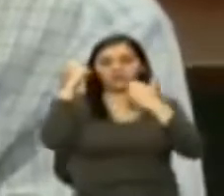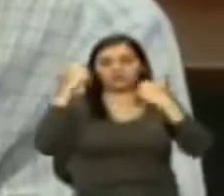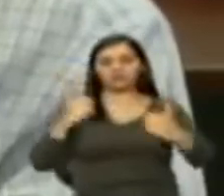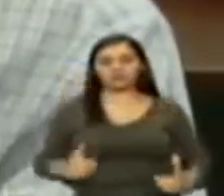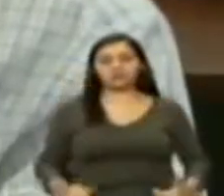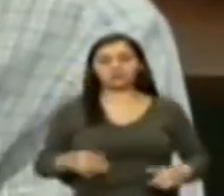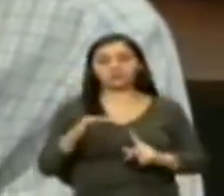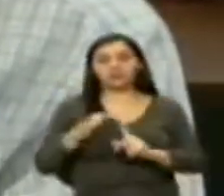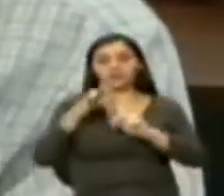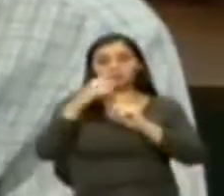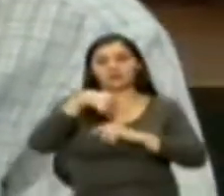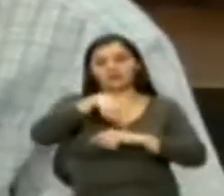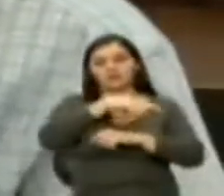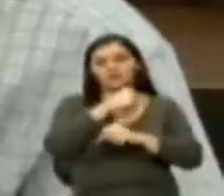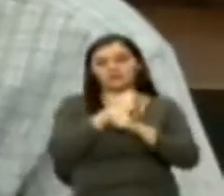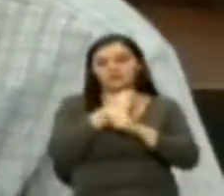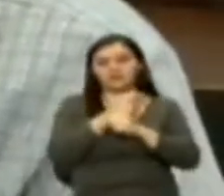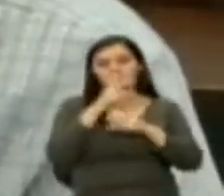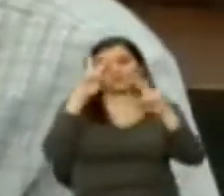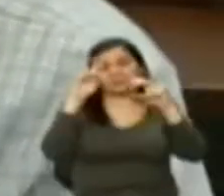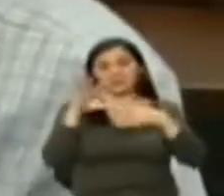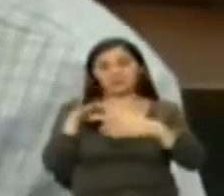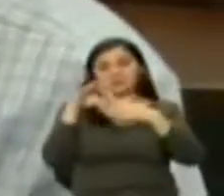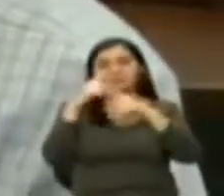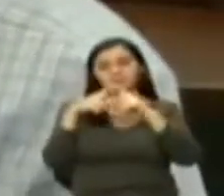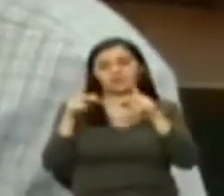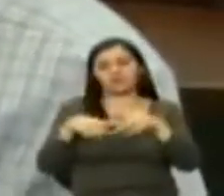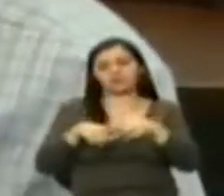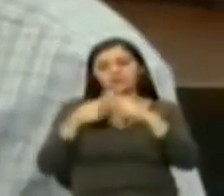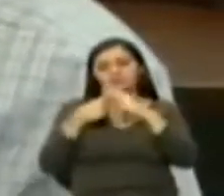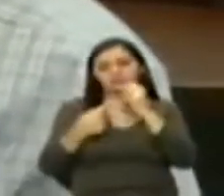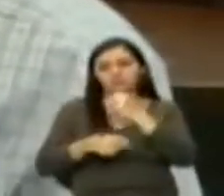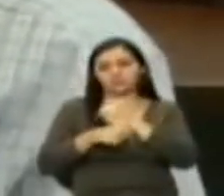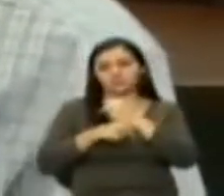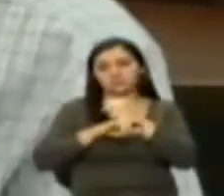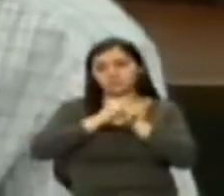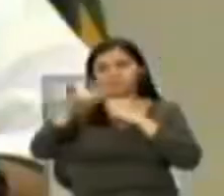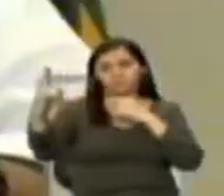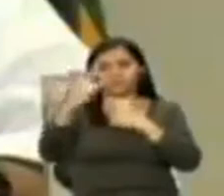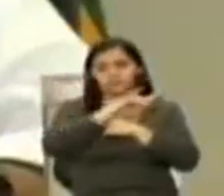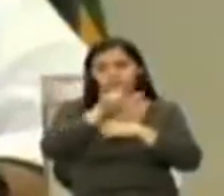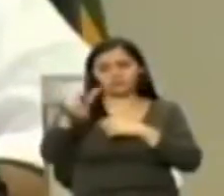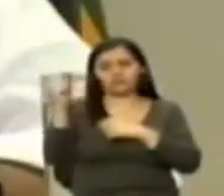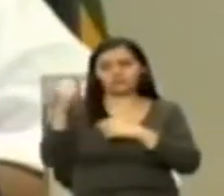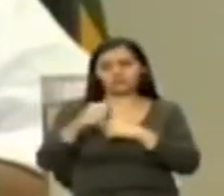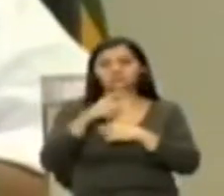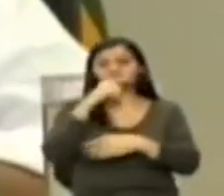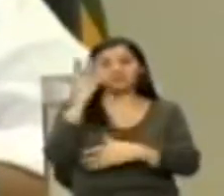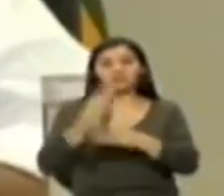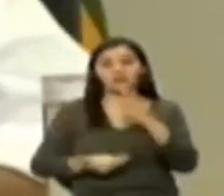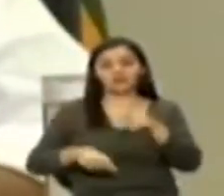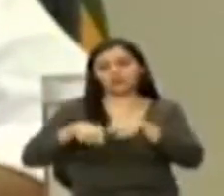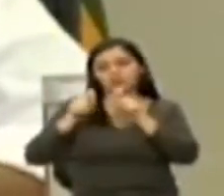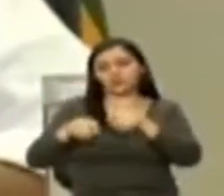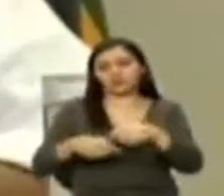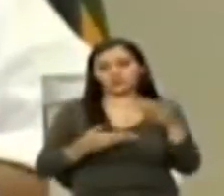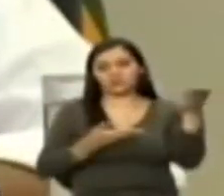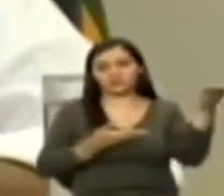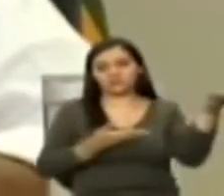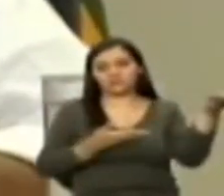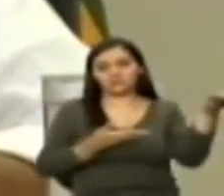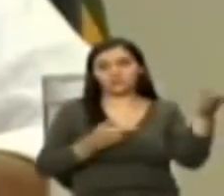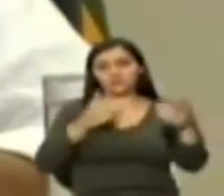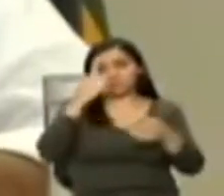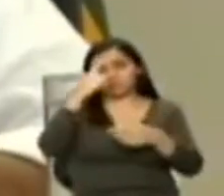priorización sería uno de los temas pendientes, pero está en operación este aeropuerto al momento. Ahora, falló el contratista. Porque creo que ahí también